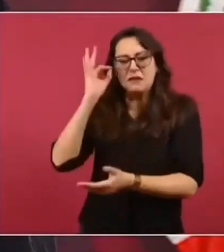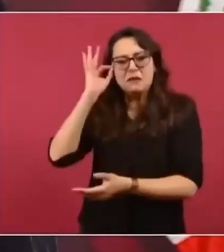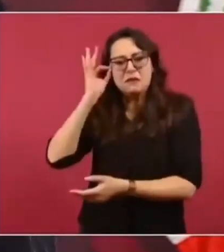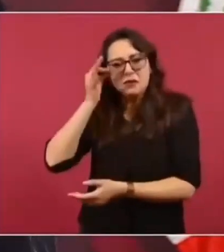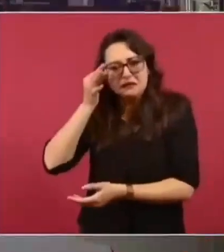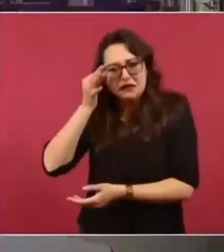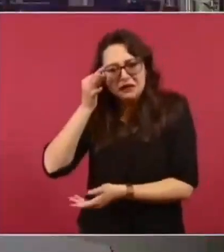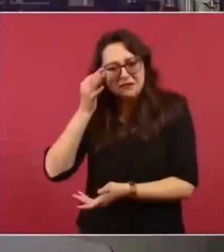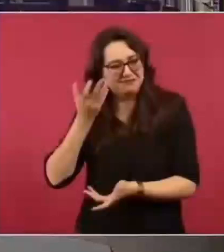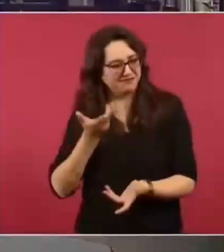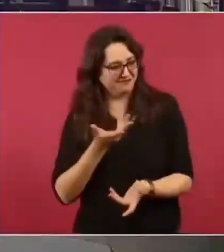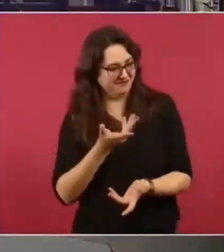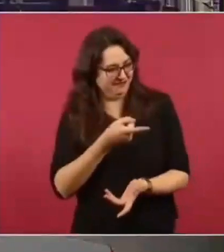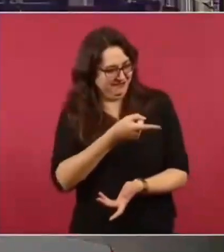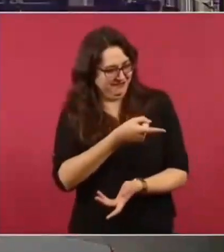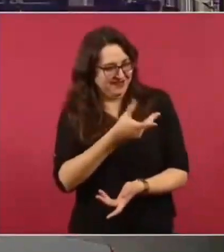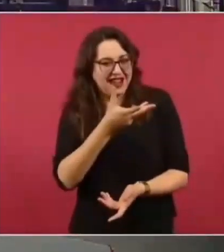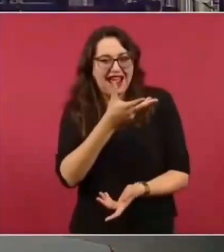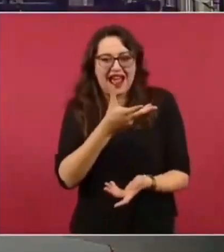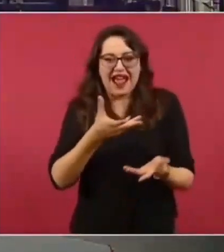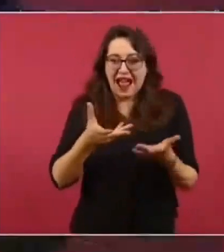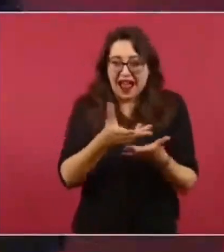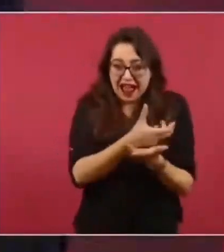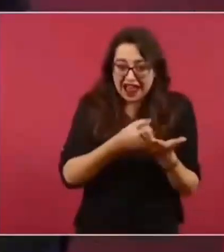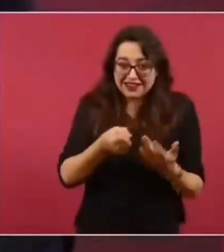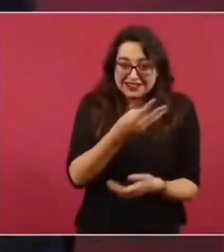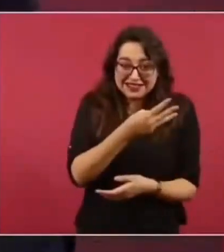A ese se le puede decir funcionario